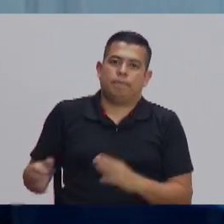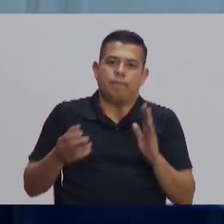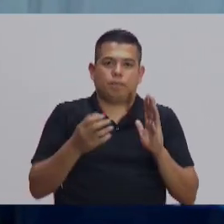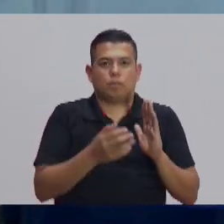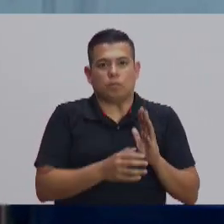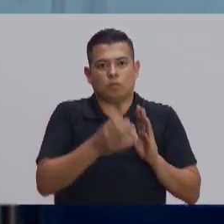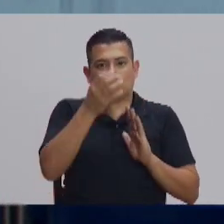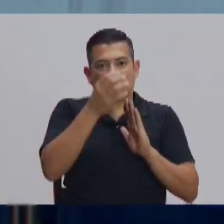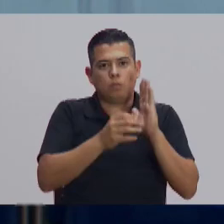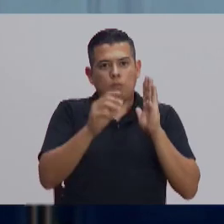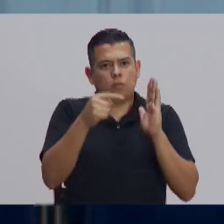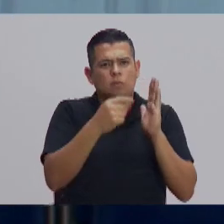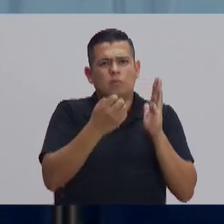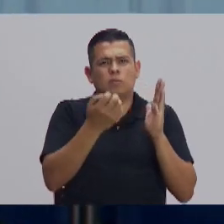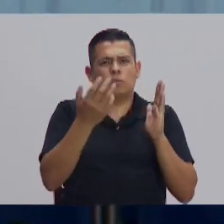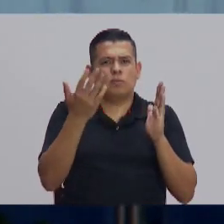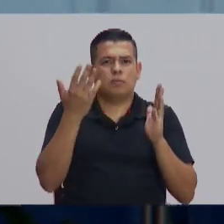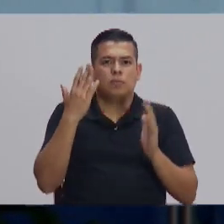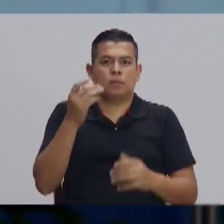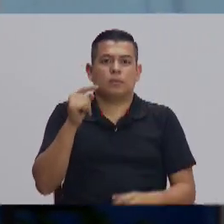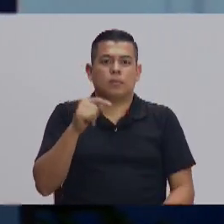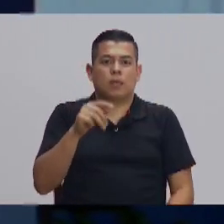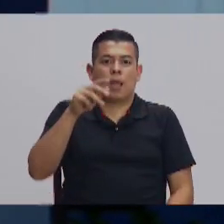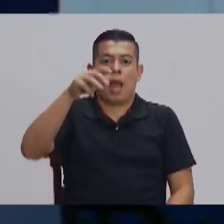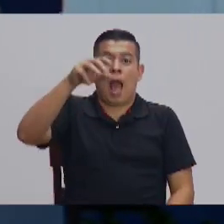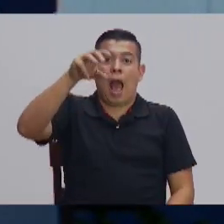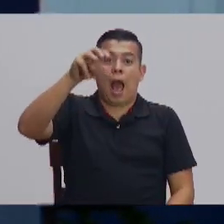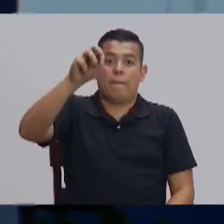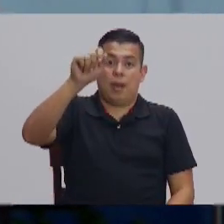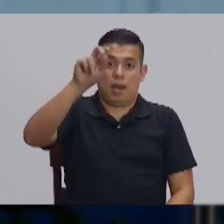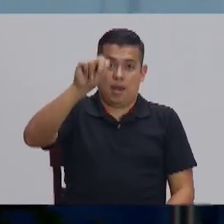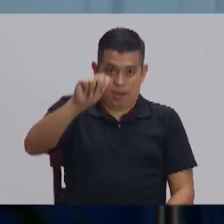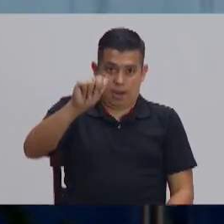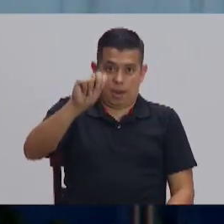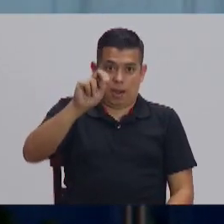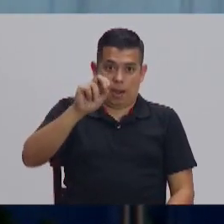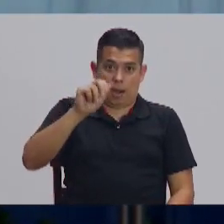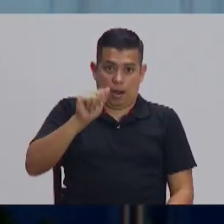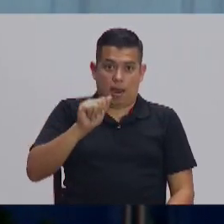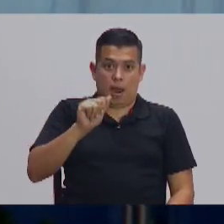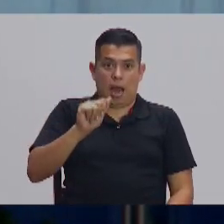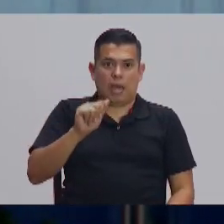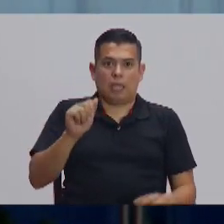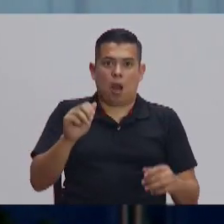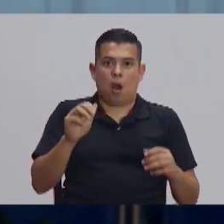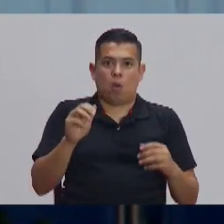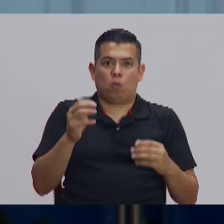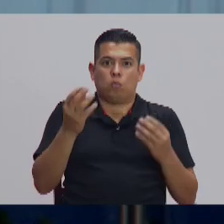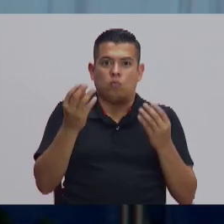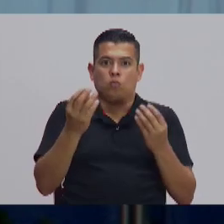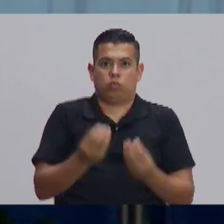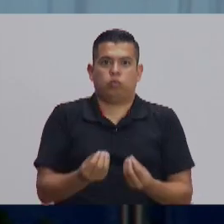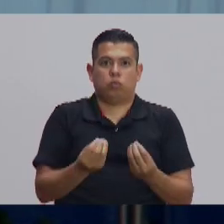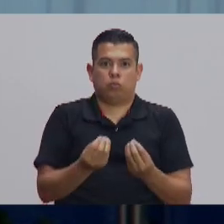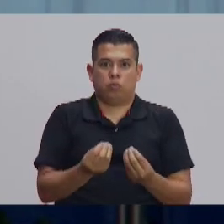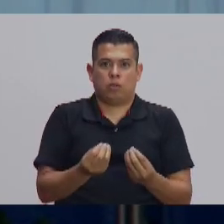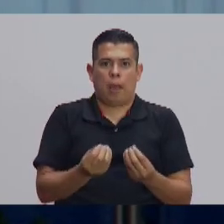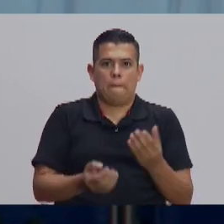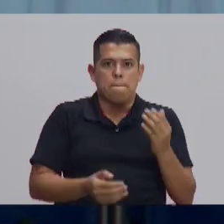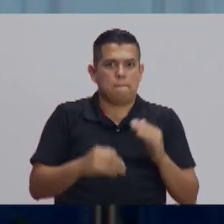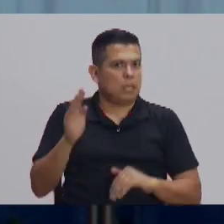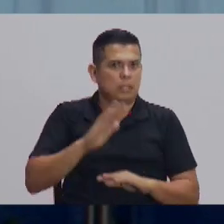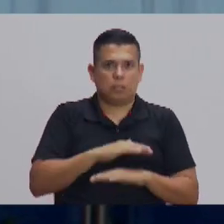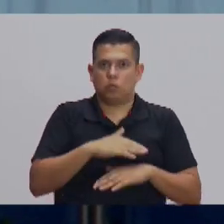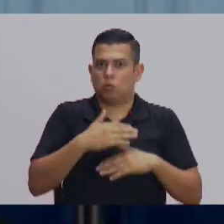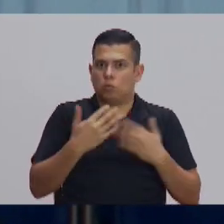capítulo 5 y es que el maná es eso no hubo más maná